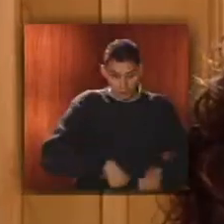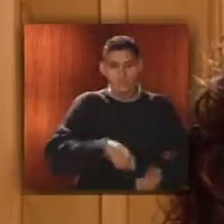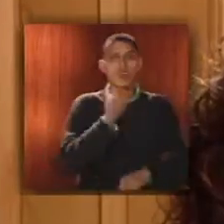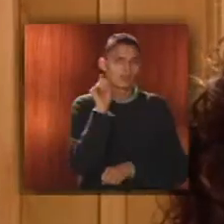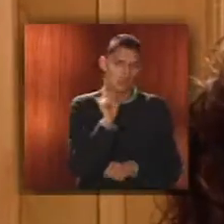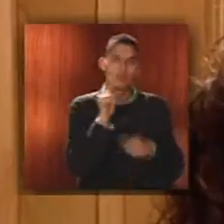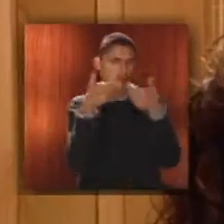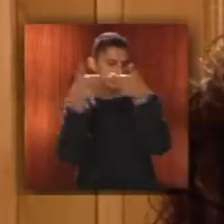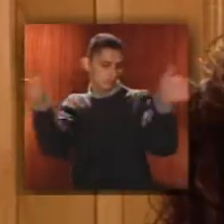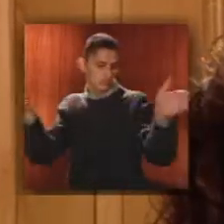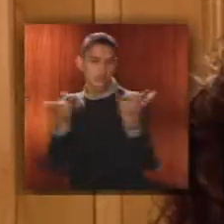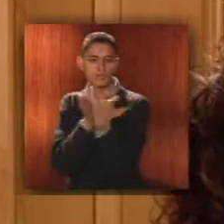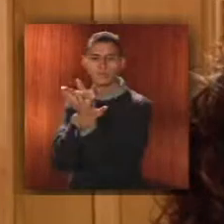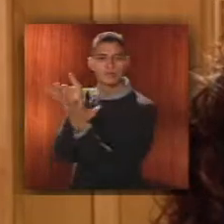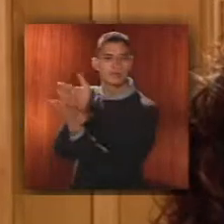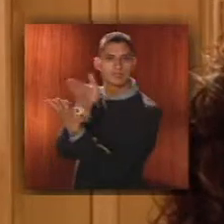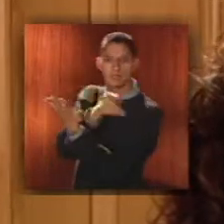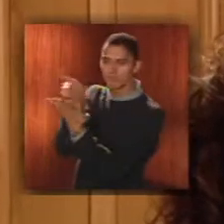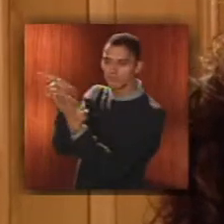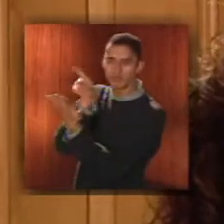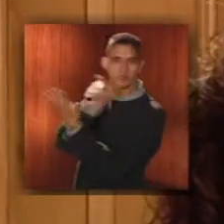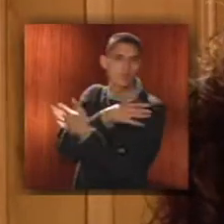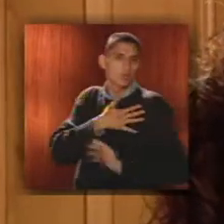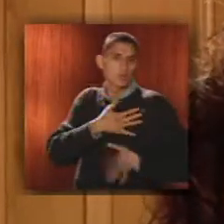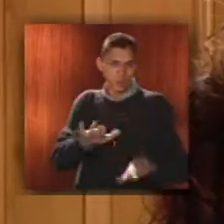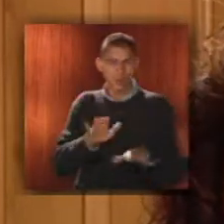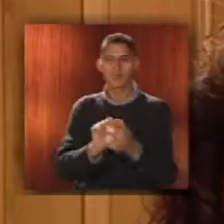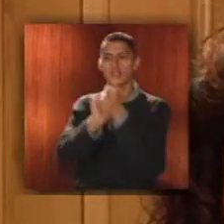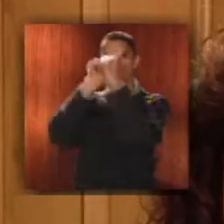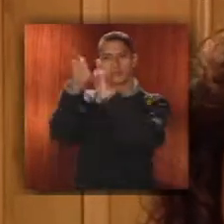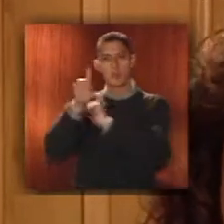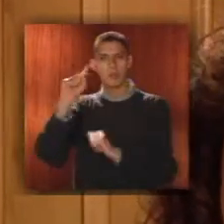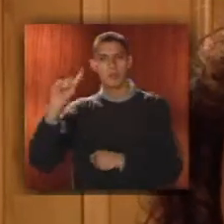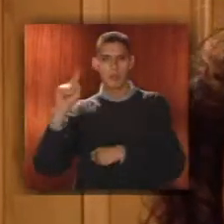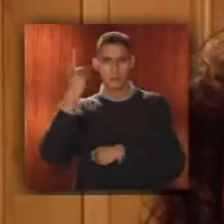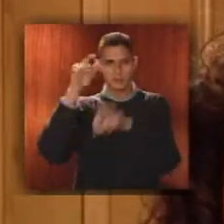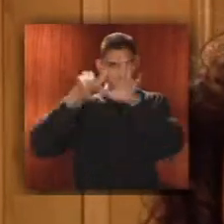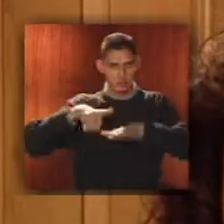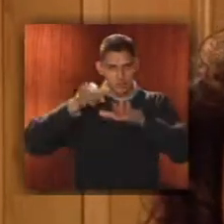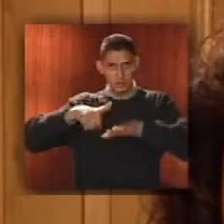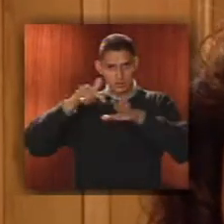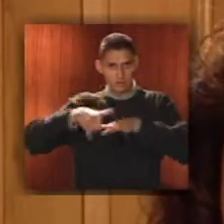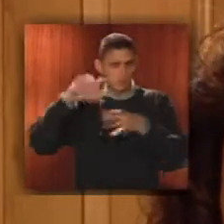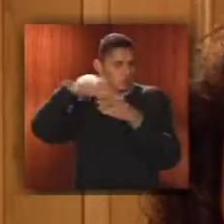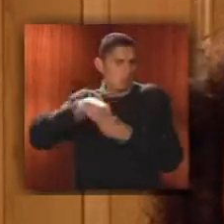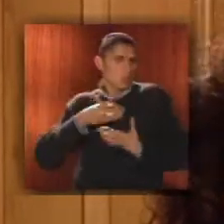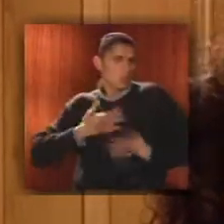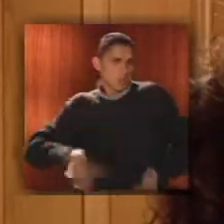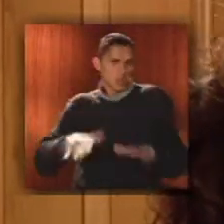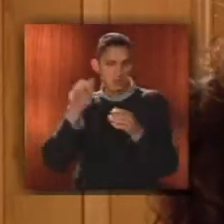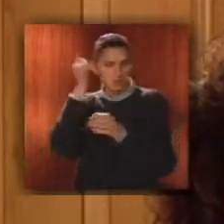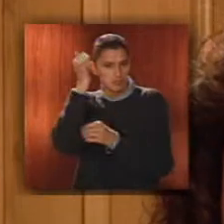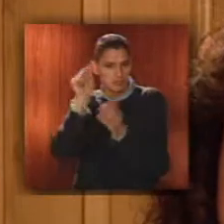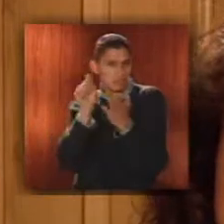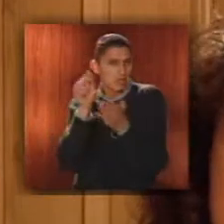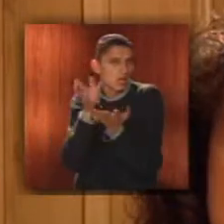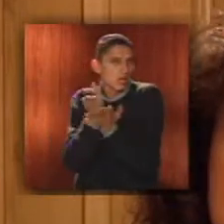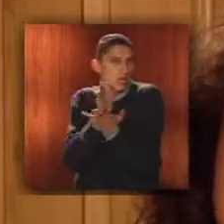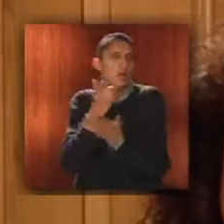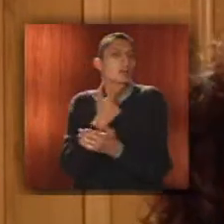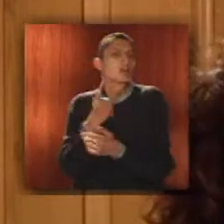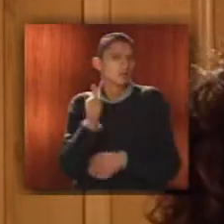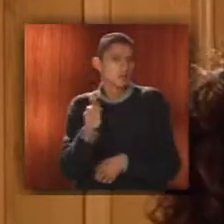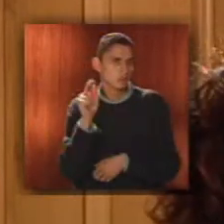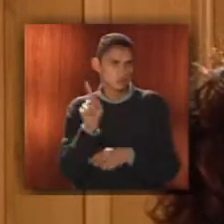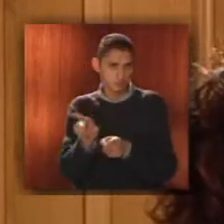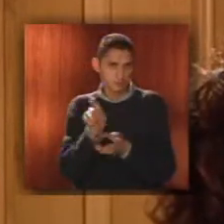podrían escoger una de las licenciaturas que la universidad tiene y pasar a primer semestre a la licenciatura a la cual